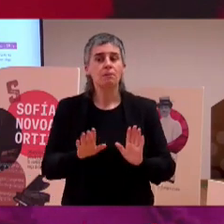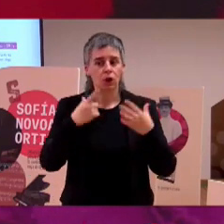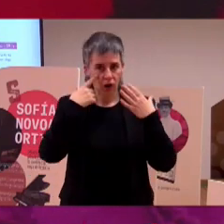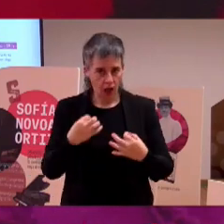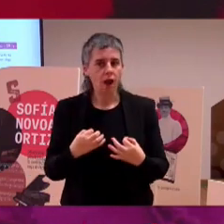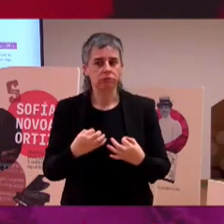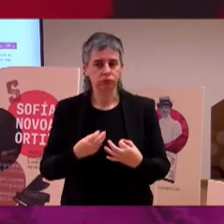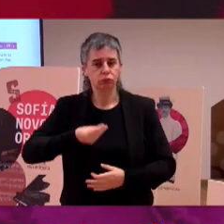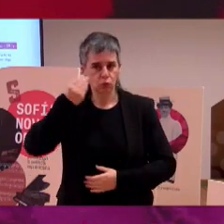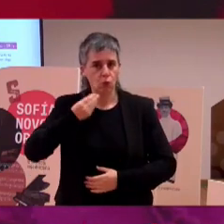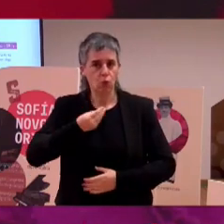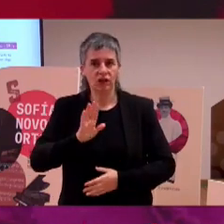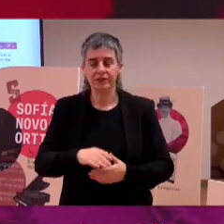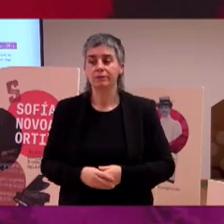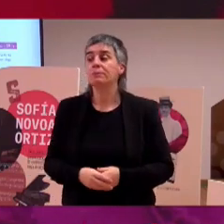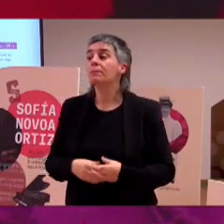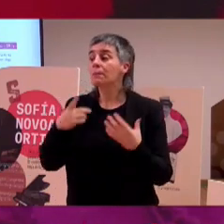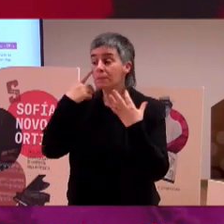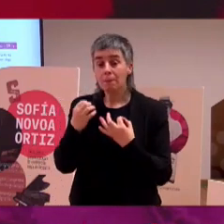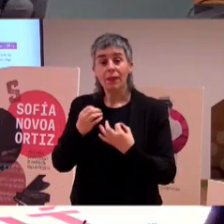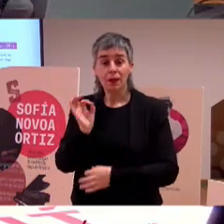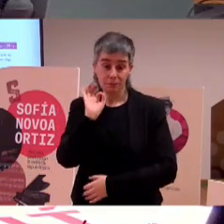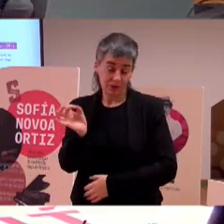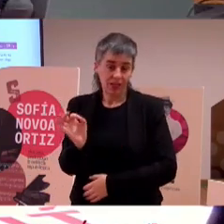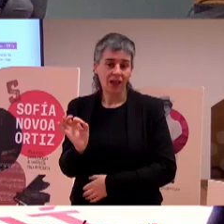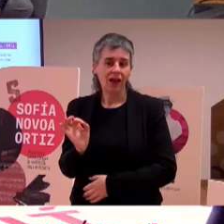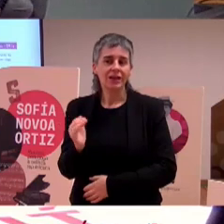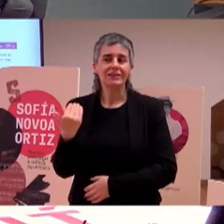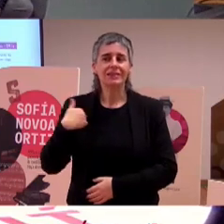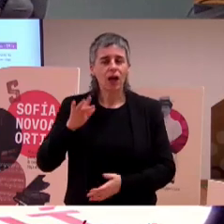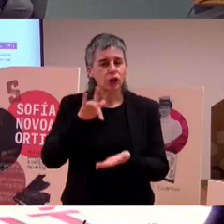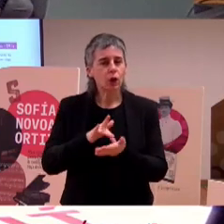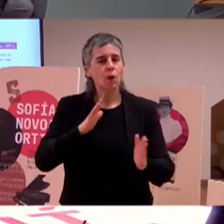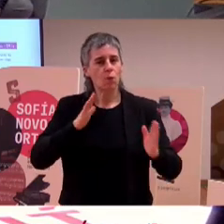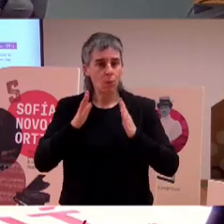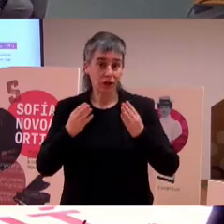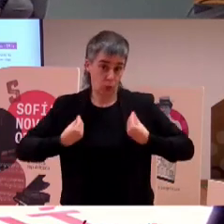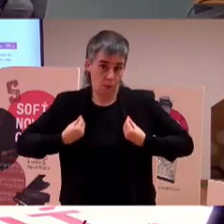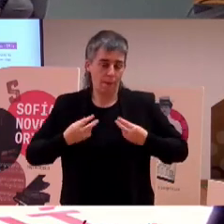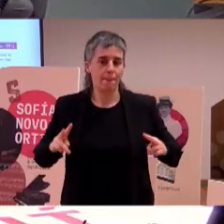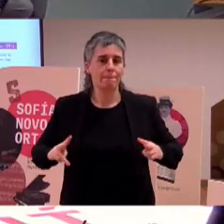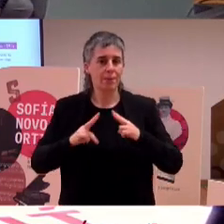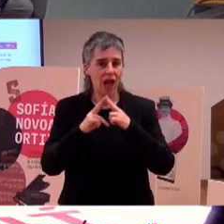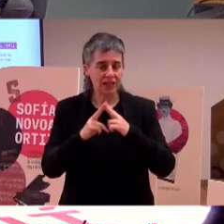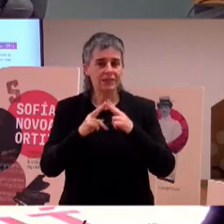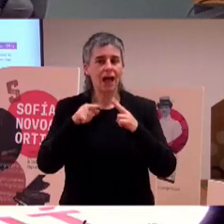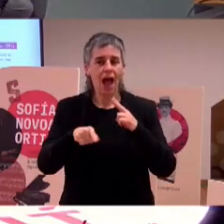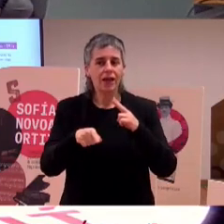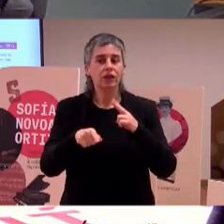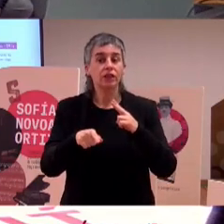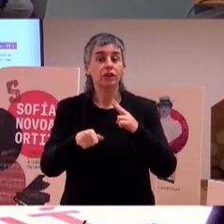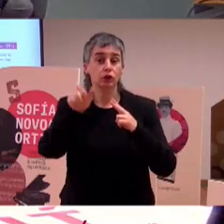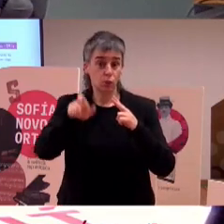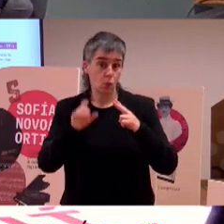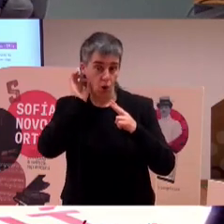vos. O que sí que é certo é que chega un momento xa estudando en París que, bueno, pues, no que Sofía decide